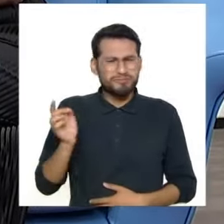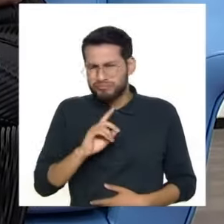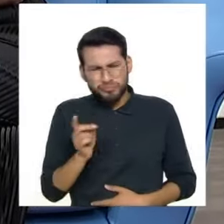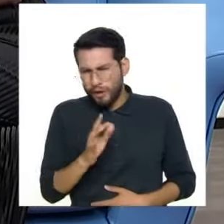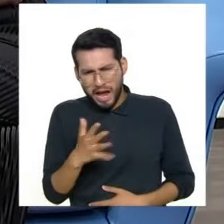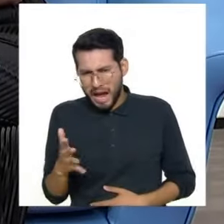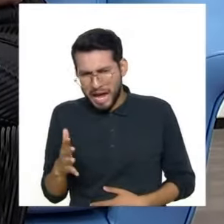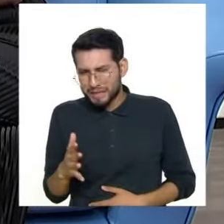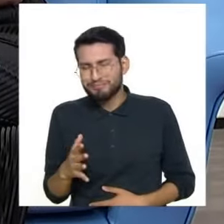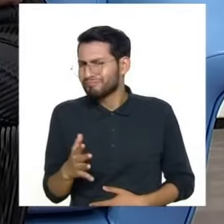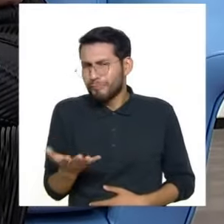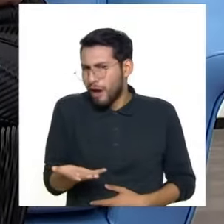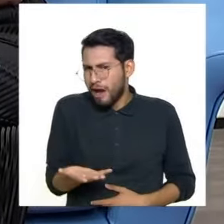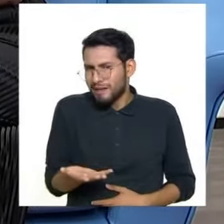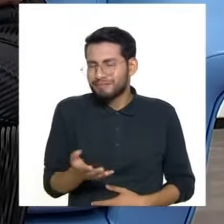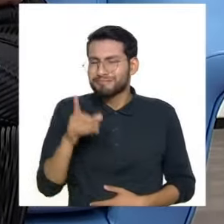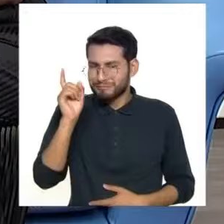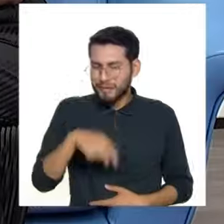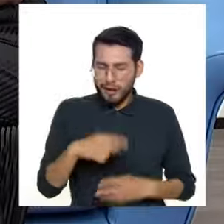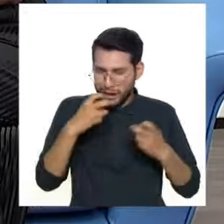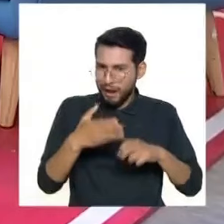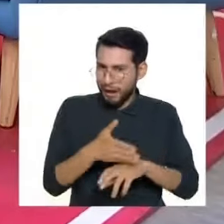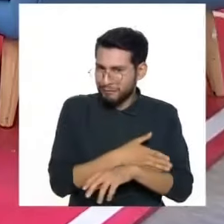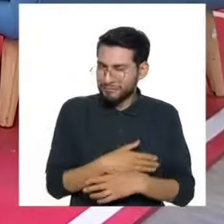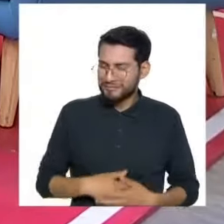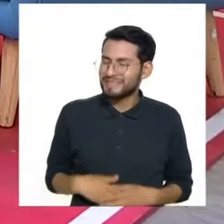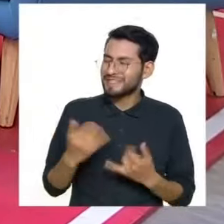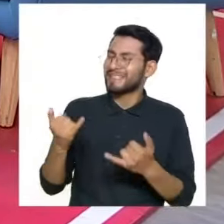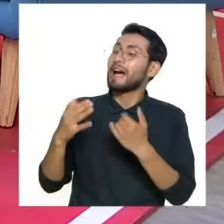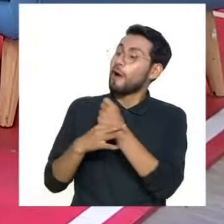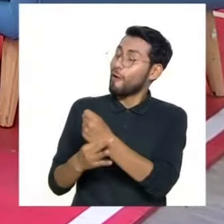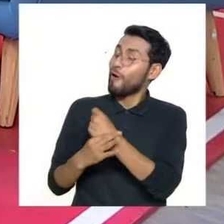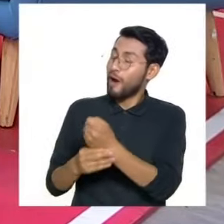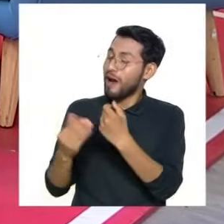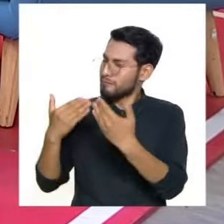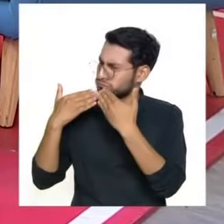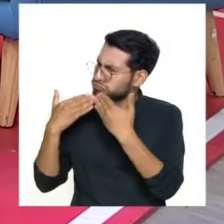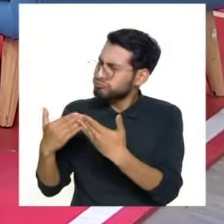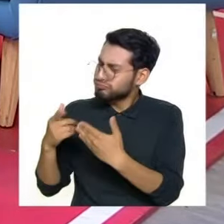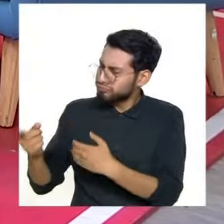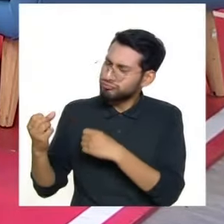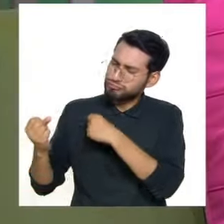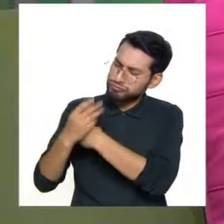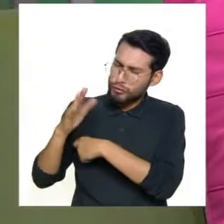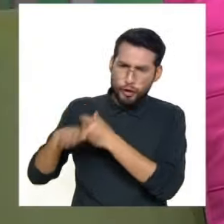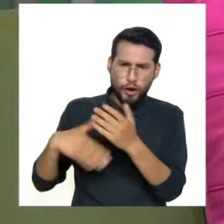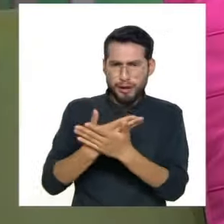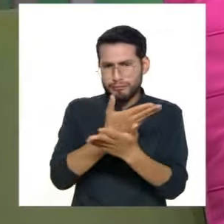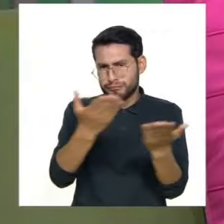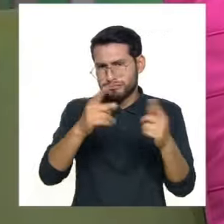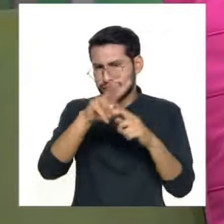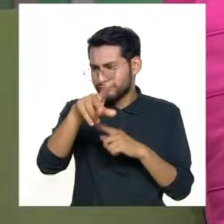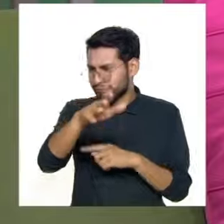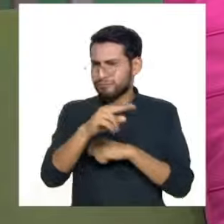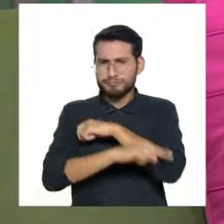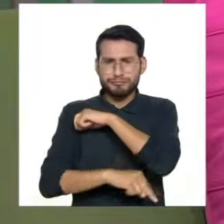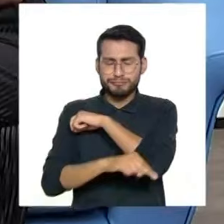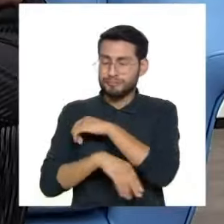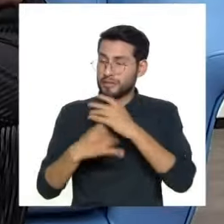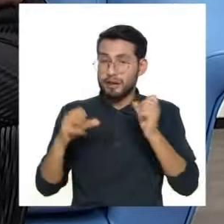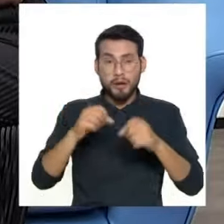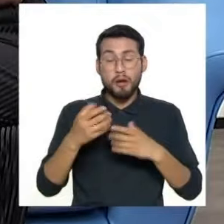variables es la que realmente aparece doct Rodríguez muchas muchas gracias por esa contribución a todos nuestros televidentes a nivel nacional y